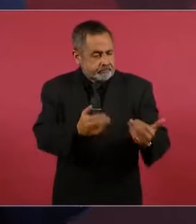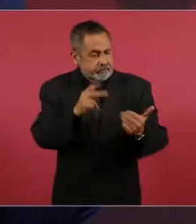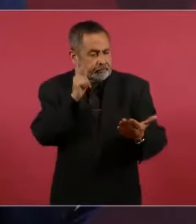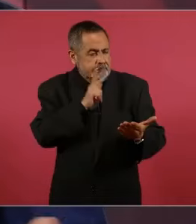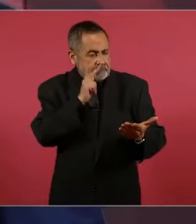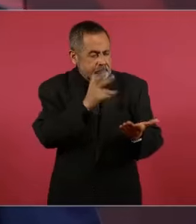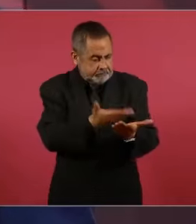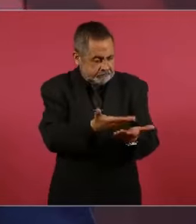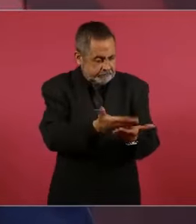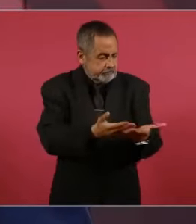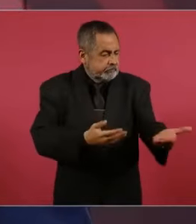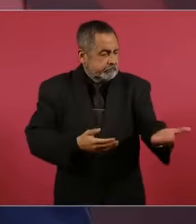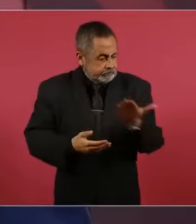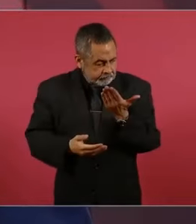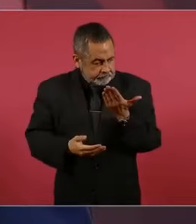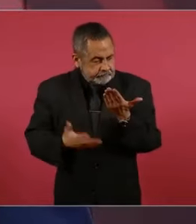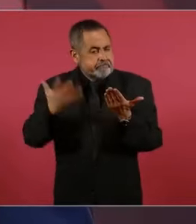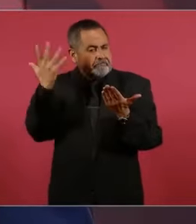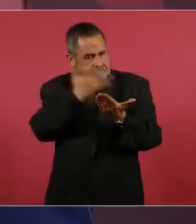entréganos las pruebas.